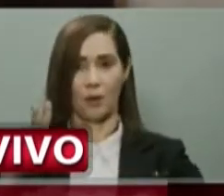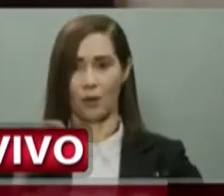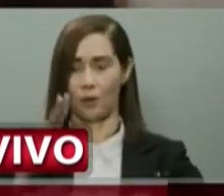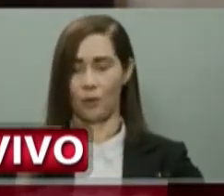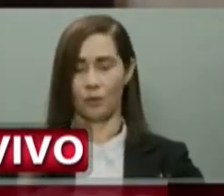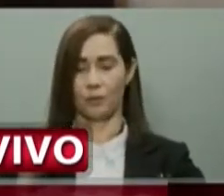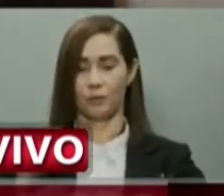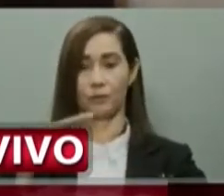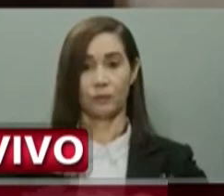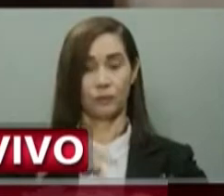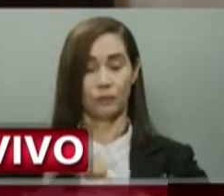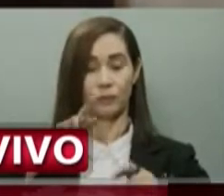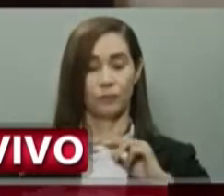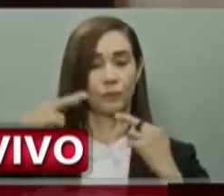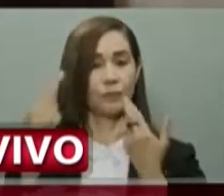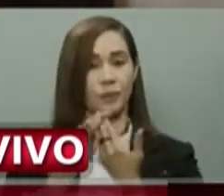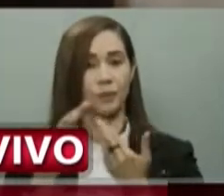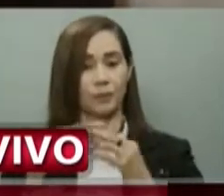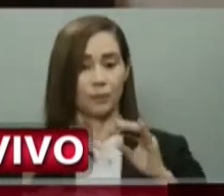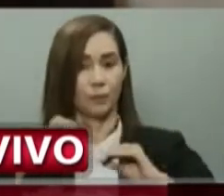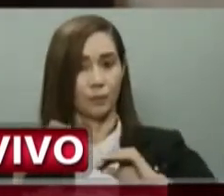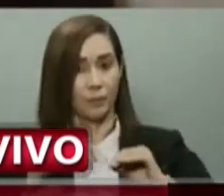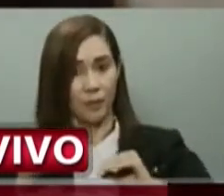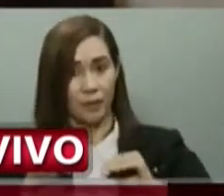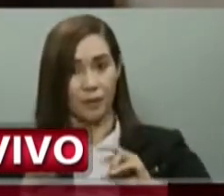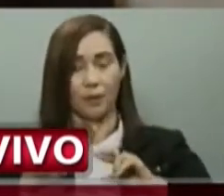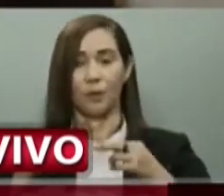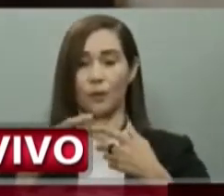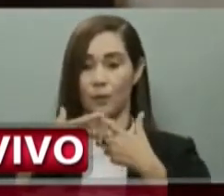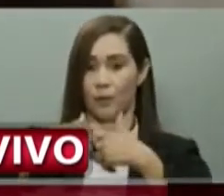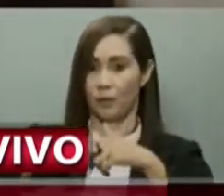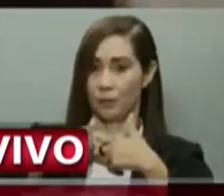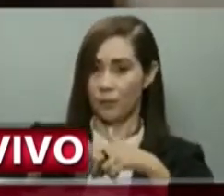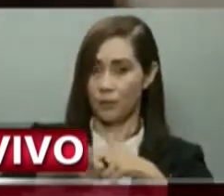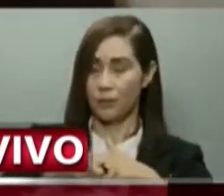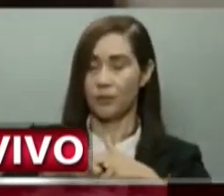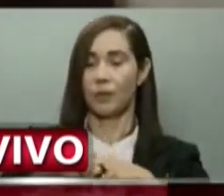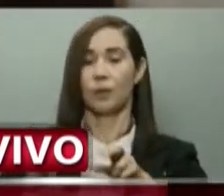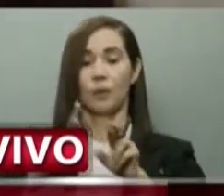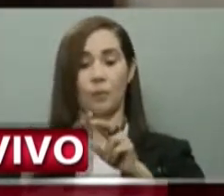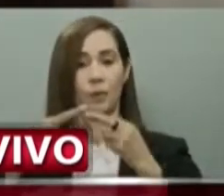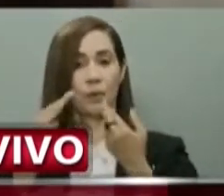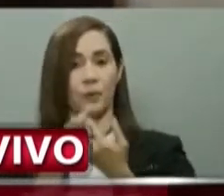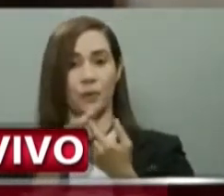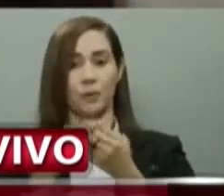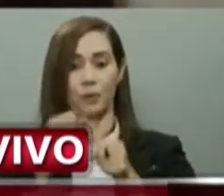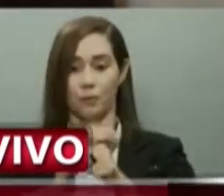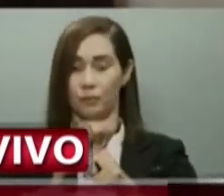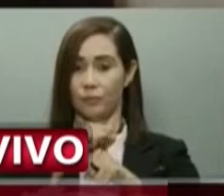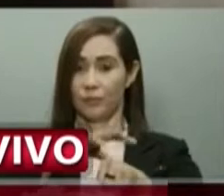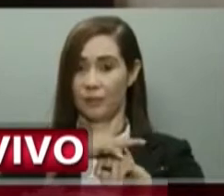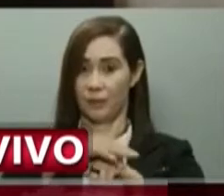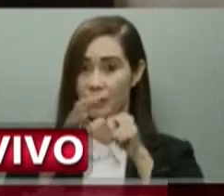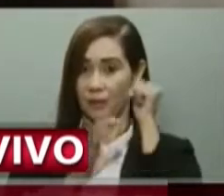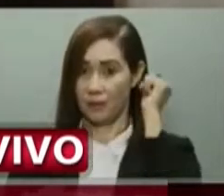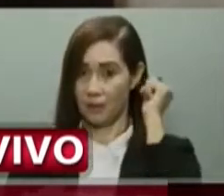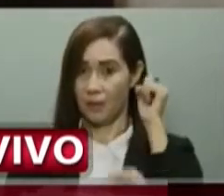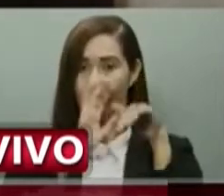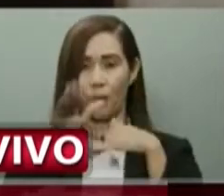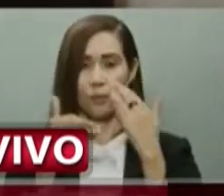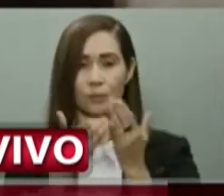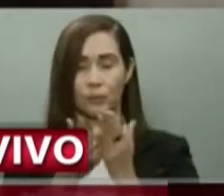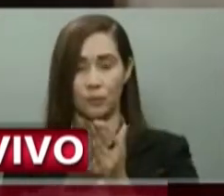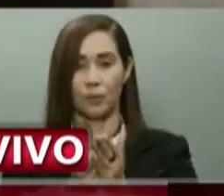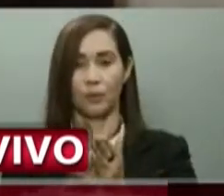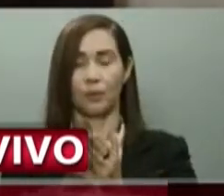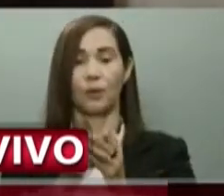hemos reunido con todos los sectores de comercio, con los sectores industriales, con los productores en todas estas semanas. Y también con